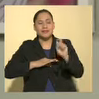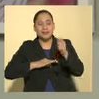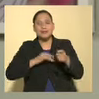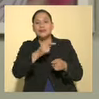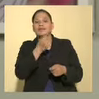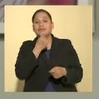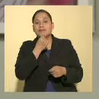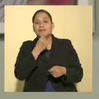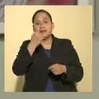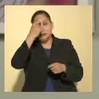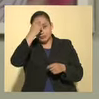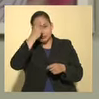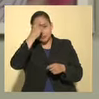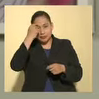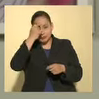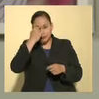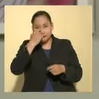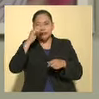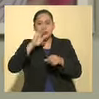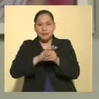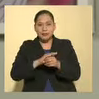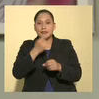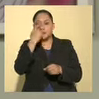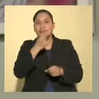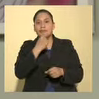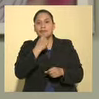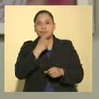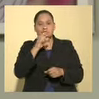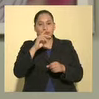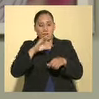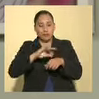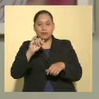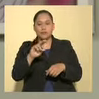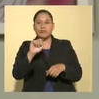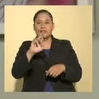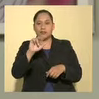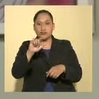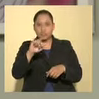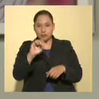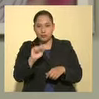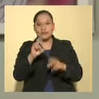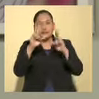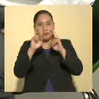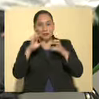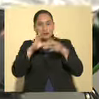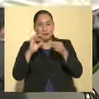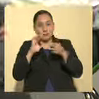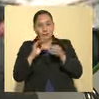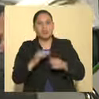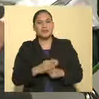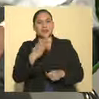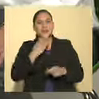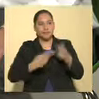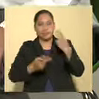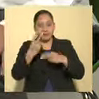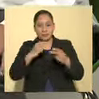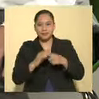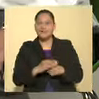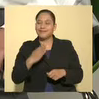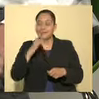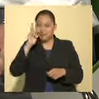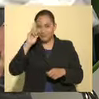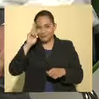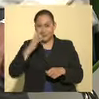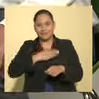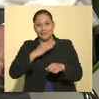que es la sinusitis para niños. El doctor Juan Carlos Cerralde ya está con nosotros para platicarnos de este padecimiento. Bienvenido, doctor. Buenos días,